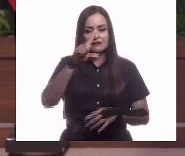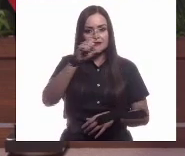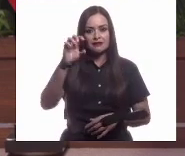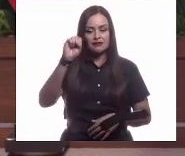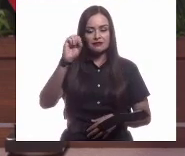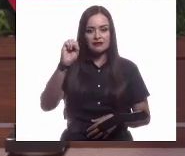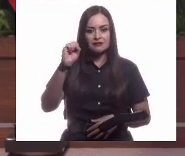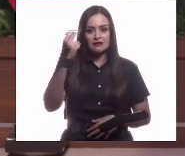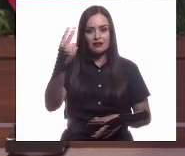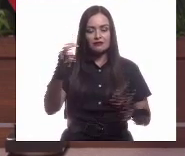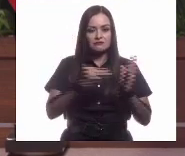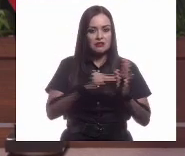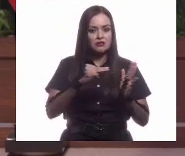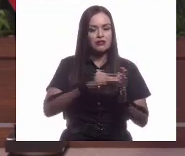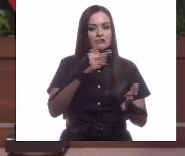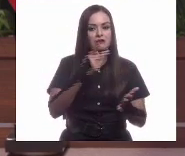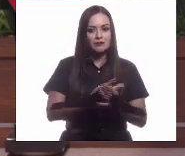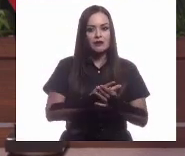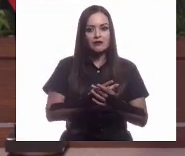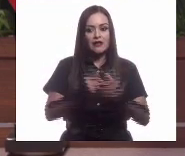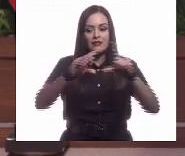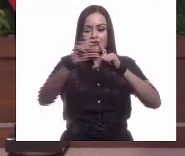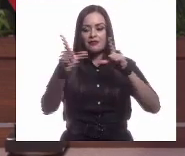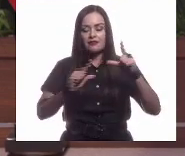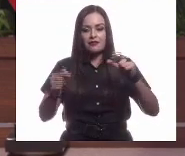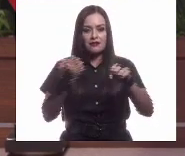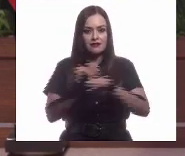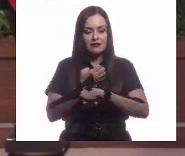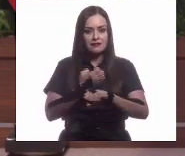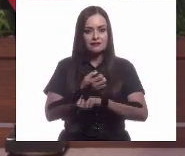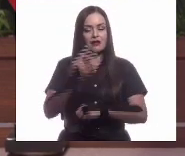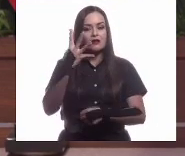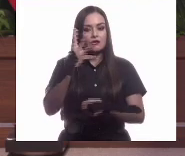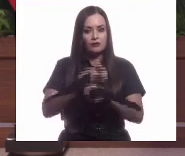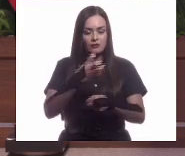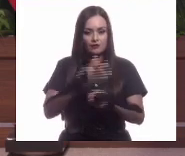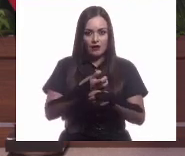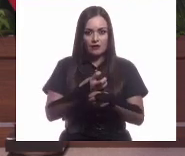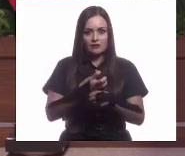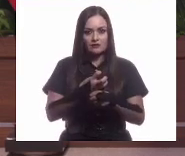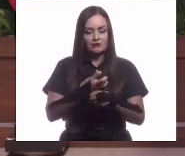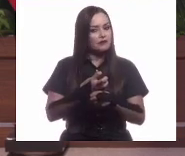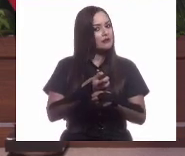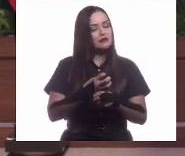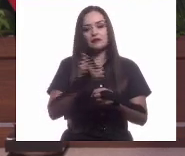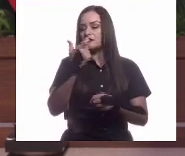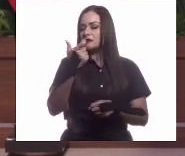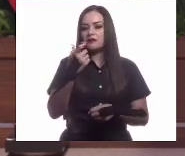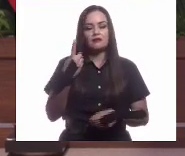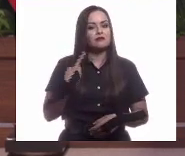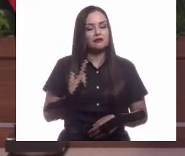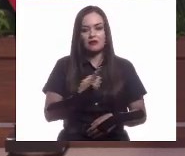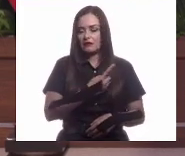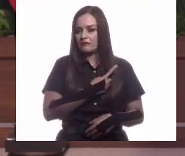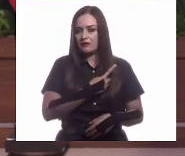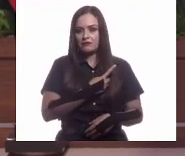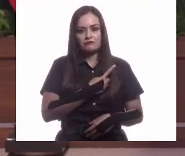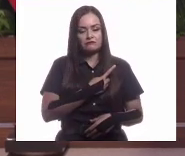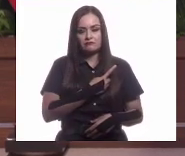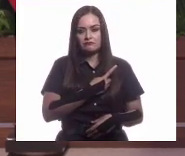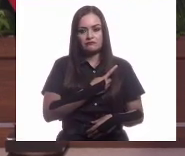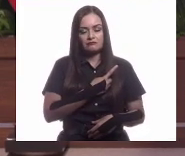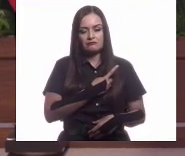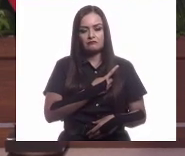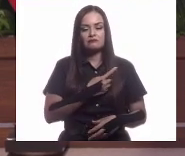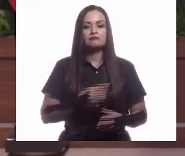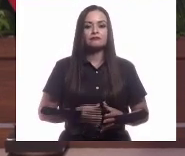millones de pesos, somos el cuarto estado con menos endeudado del país, solo detrás de Tlaxcala, de Querétaro